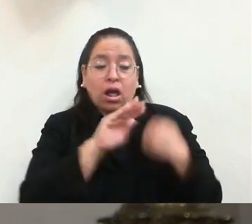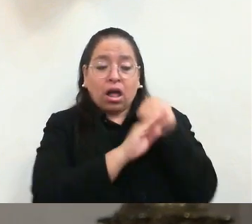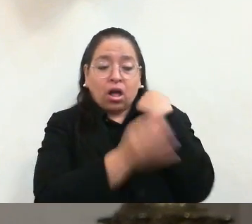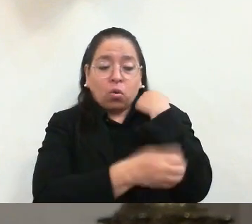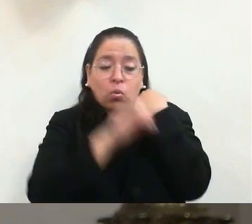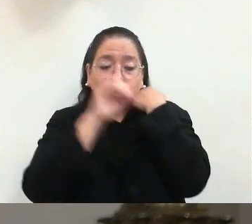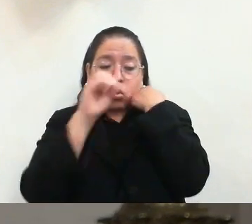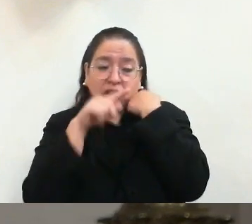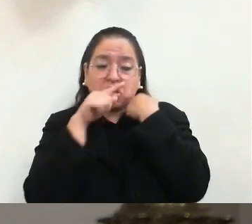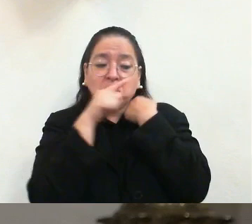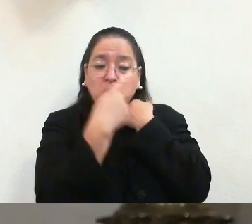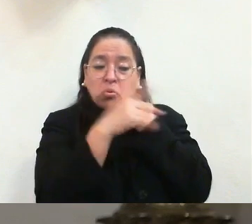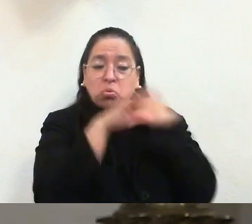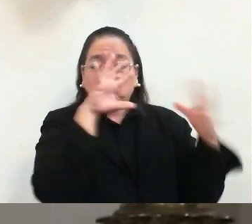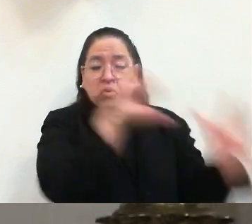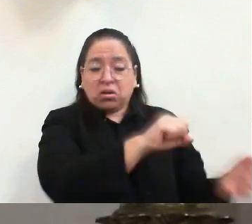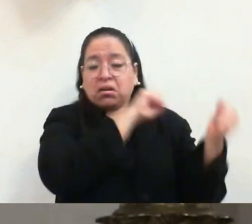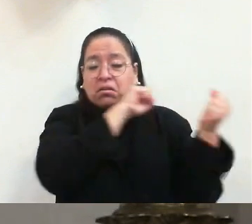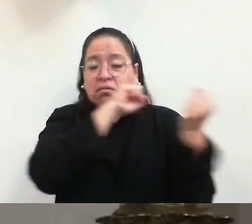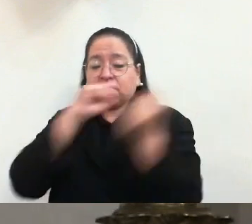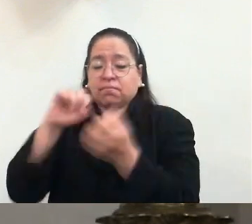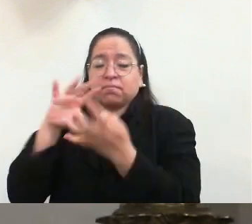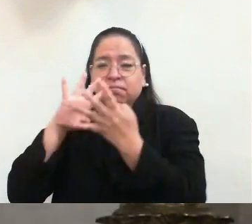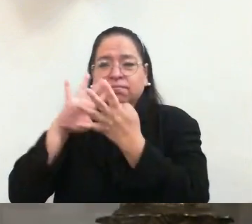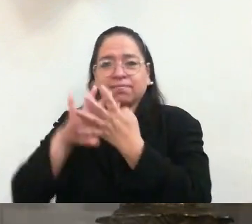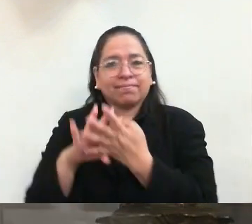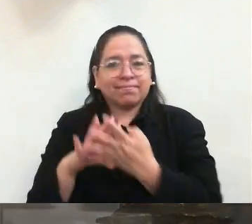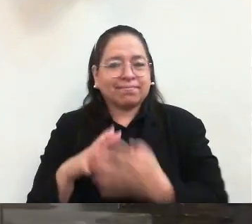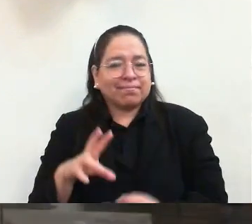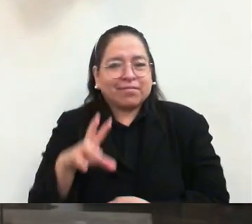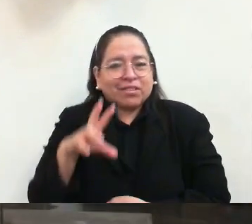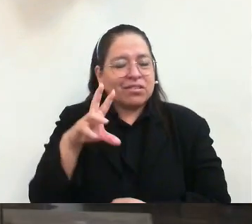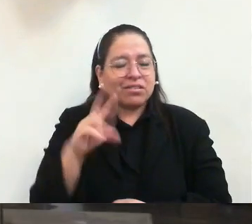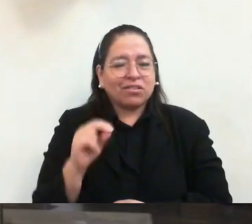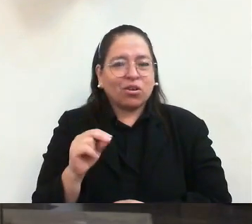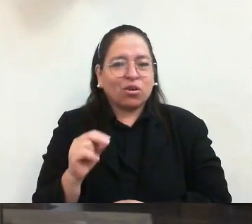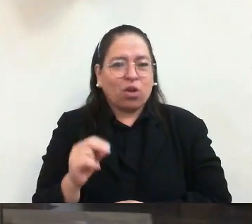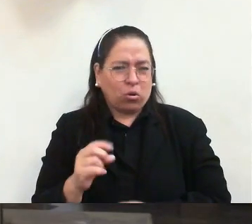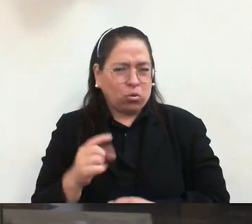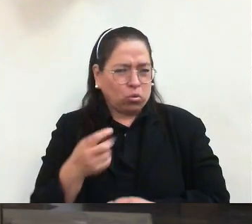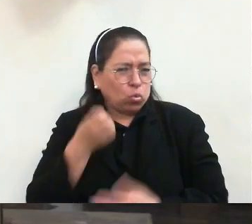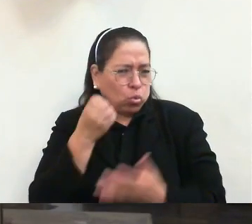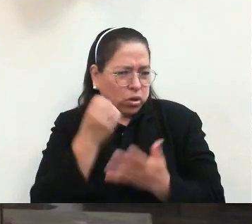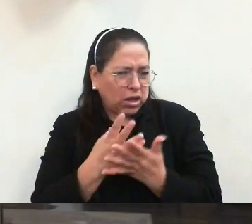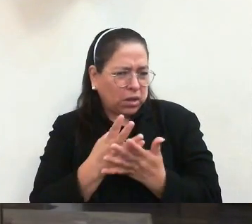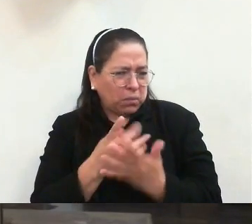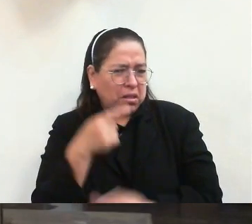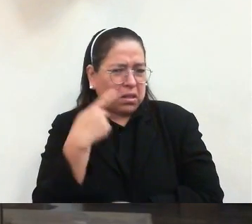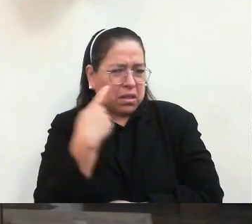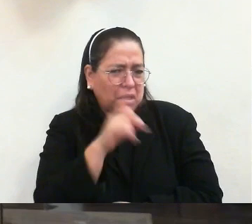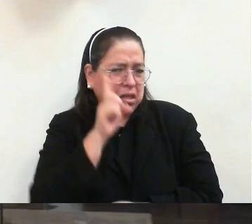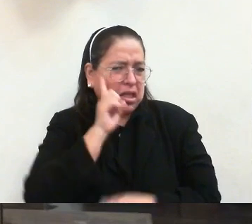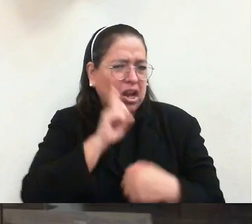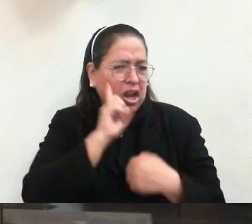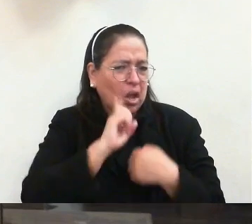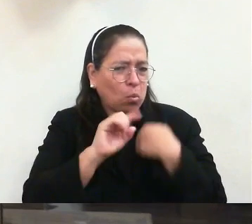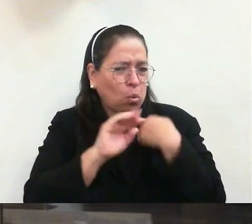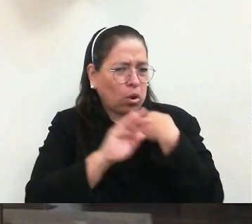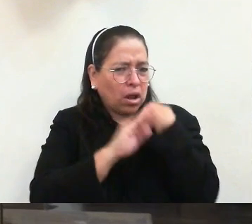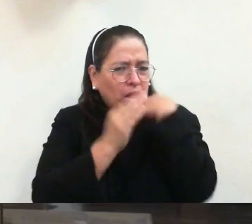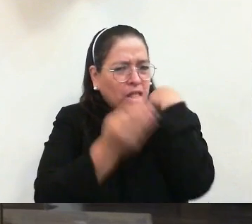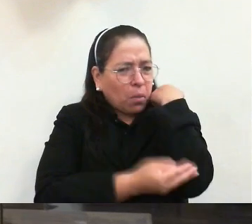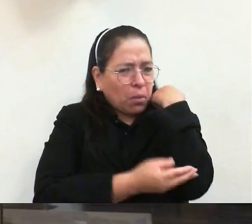acaso eso ocurrió solo por ella no intervino otra